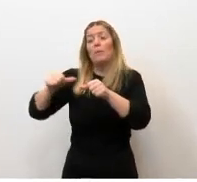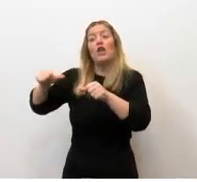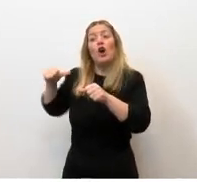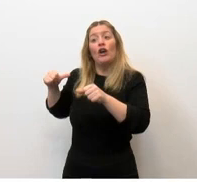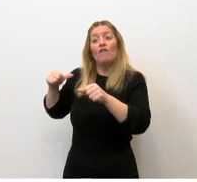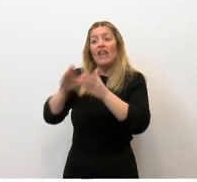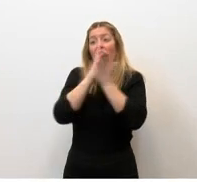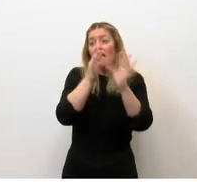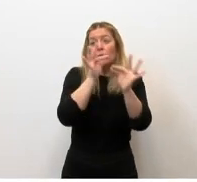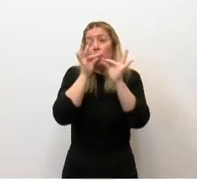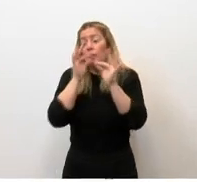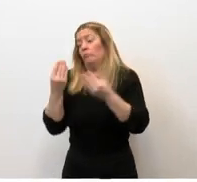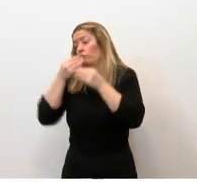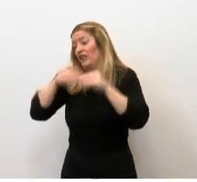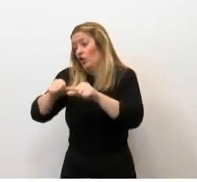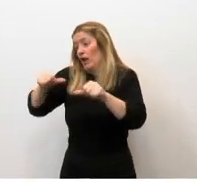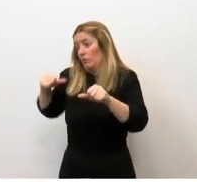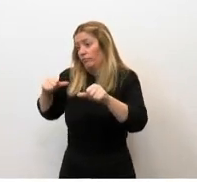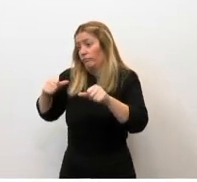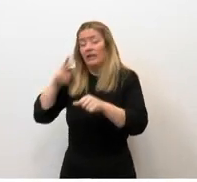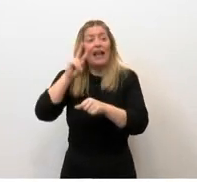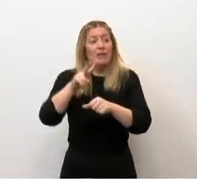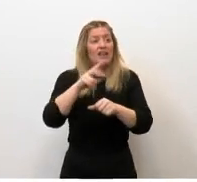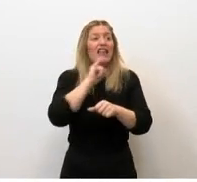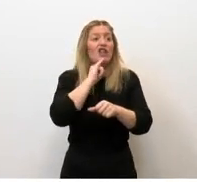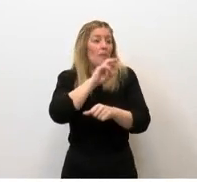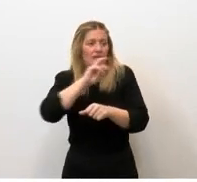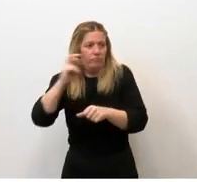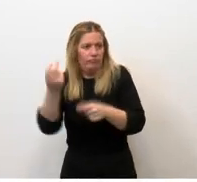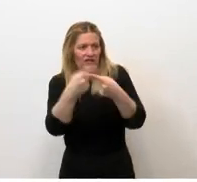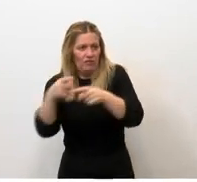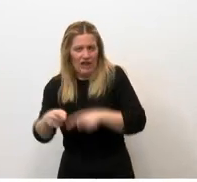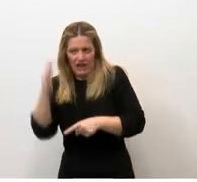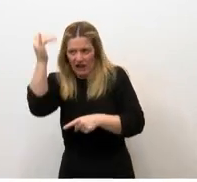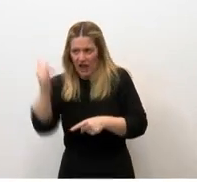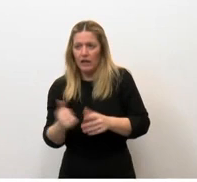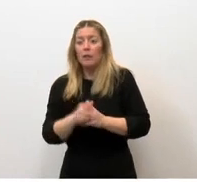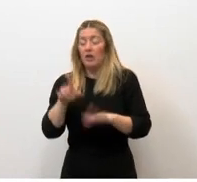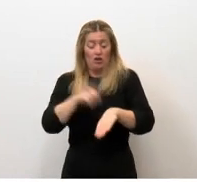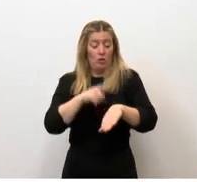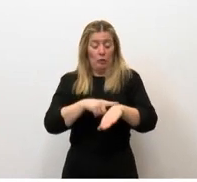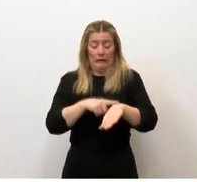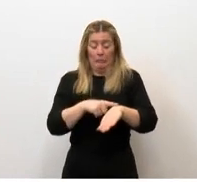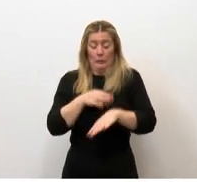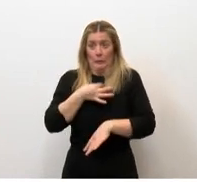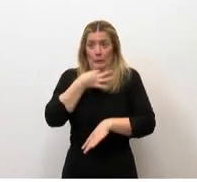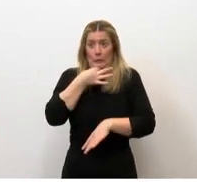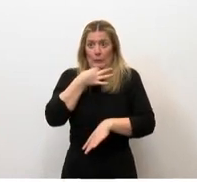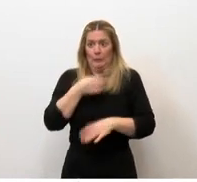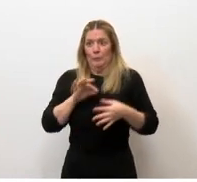que tenemos en el Estado español. Pero como que tengo poco tiempo, voy a hacer una radiografía